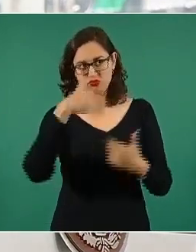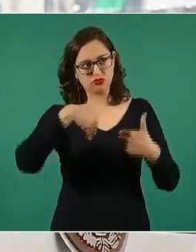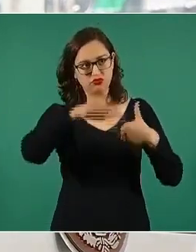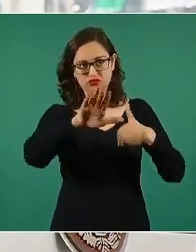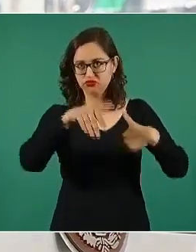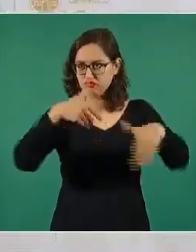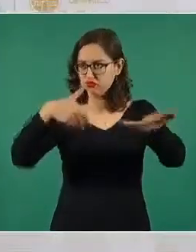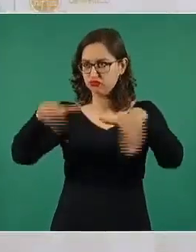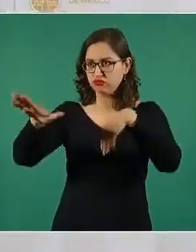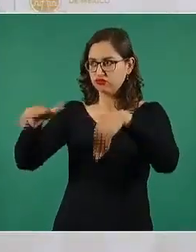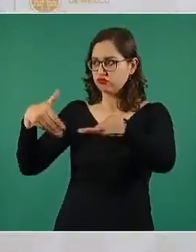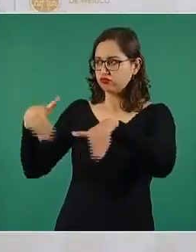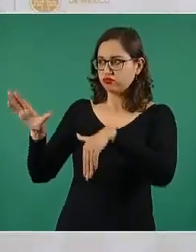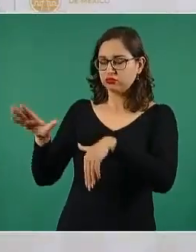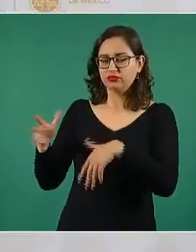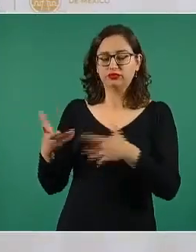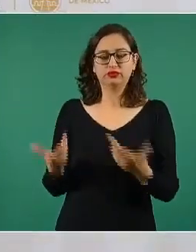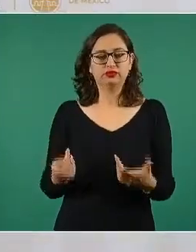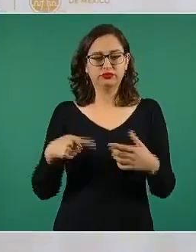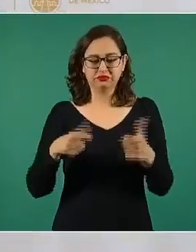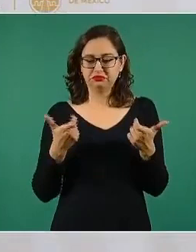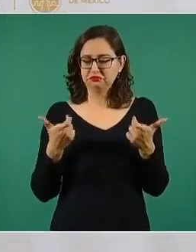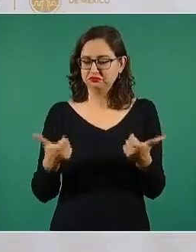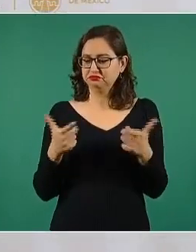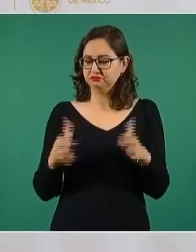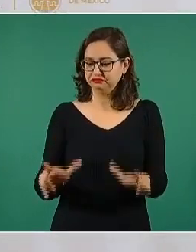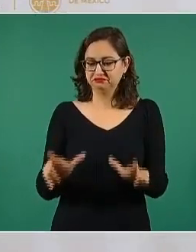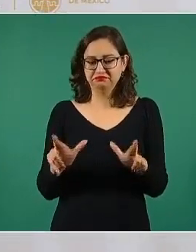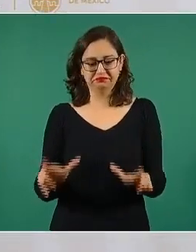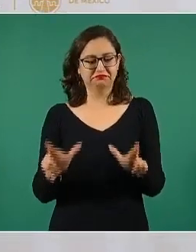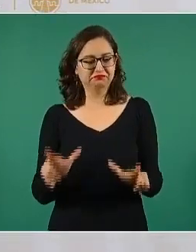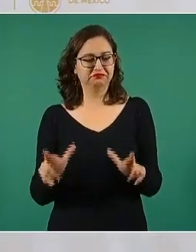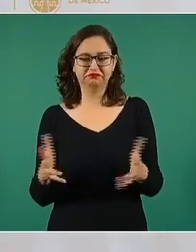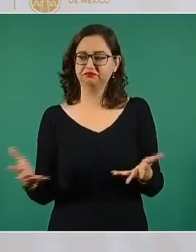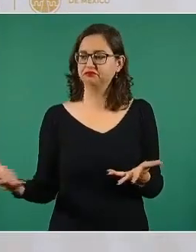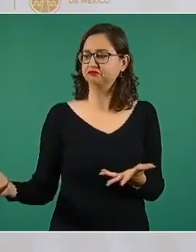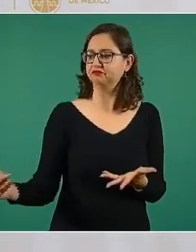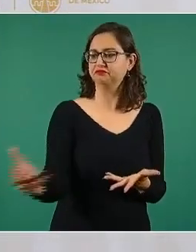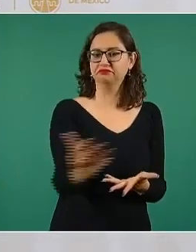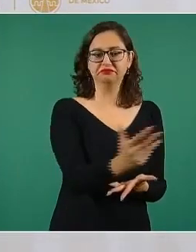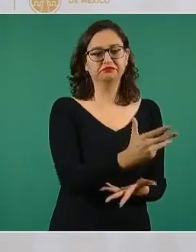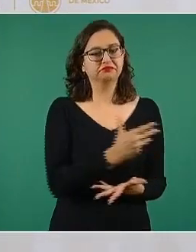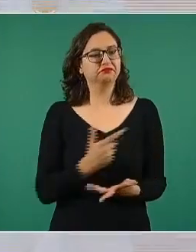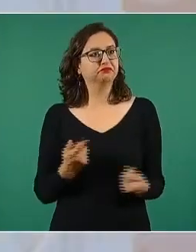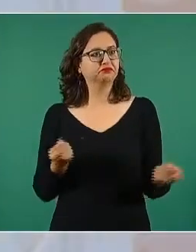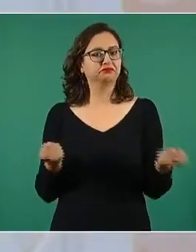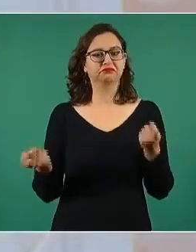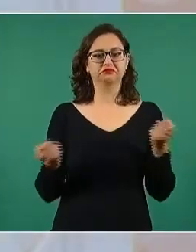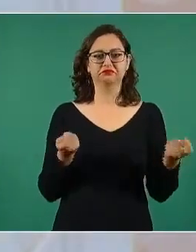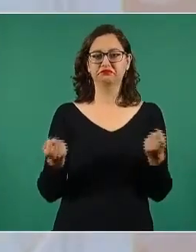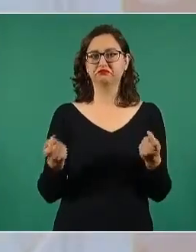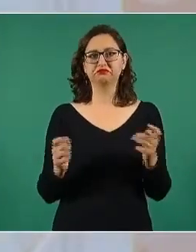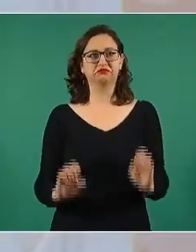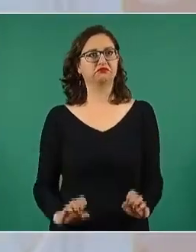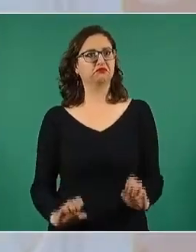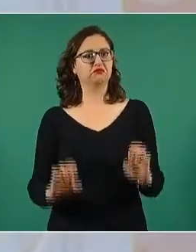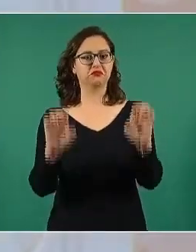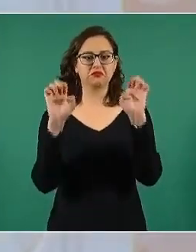los vencidos se oponía la riqueza de los vencedores, que habitaban en los